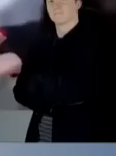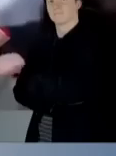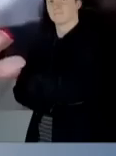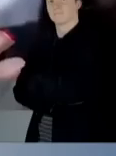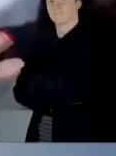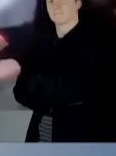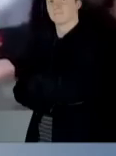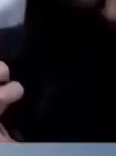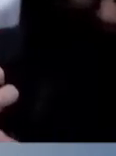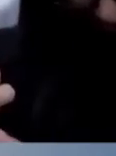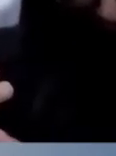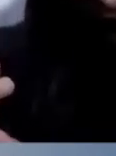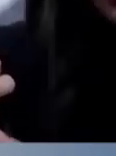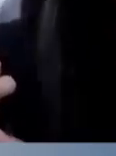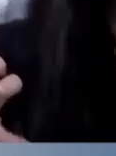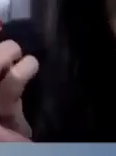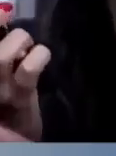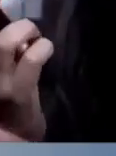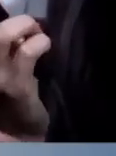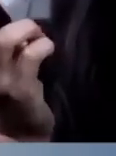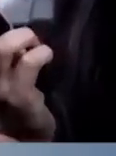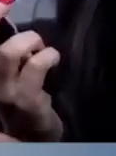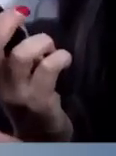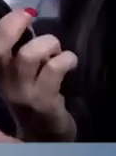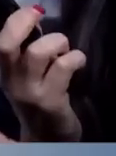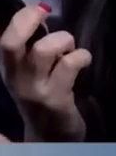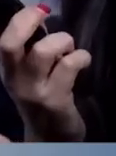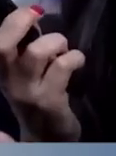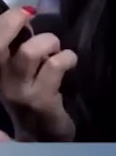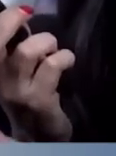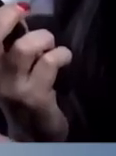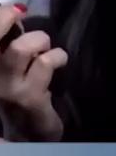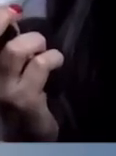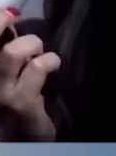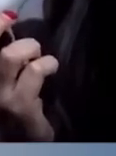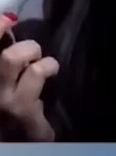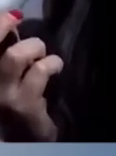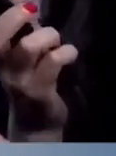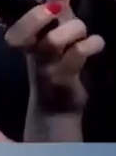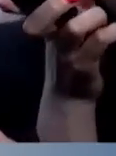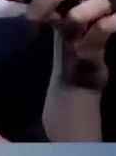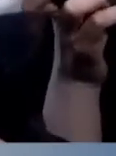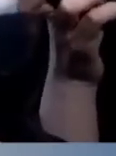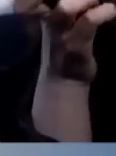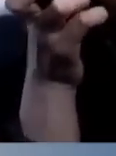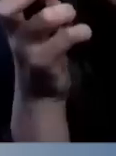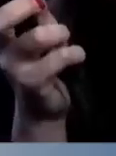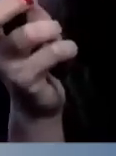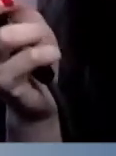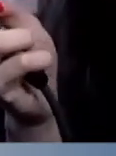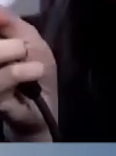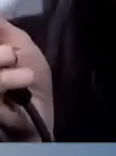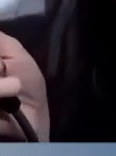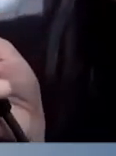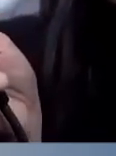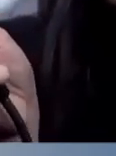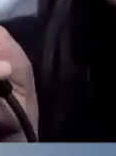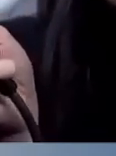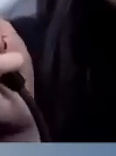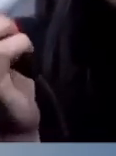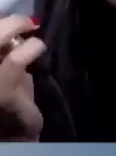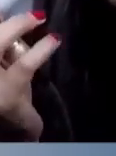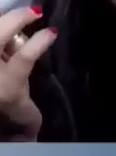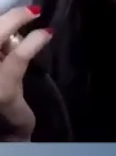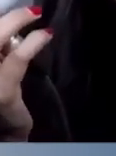Y por cierto el reconocimiento que se le hizo a Baltasar garzón fue por su trabajo